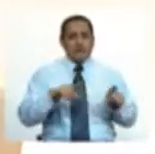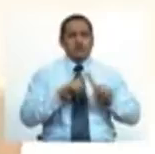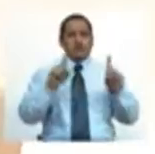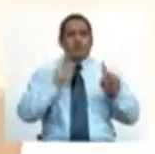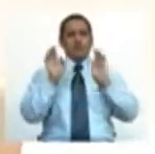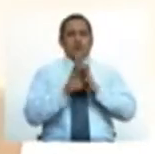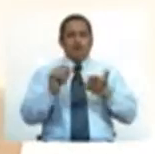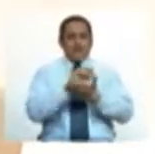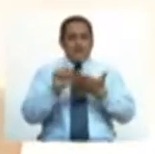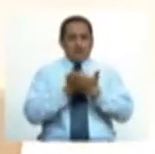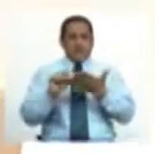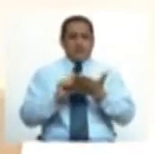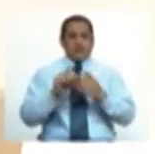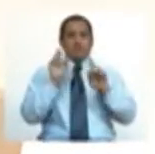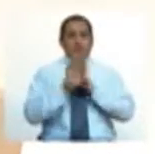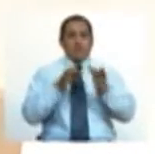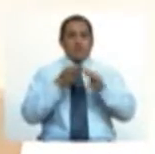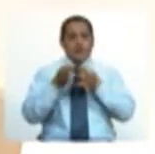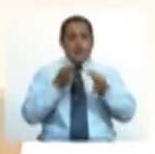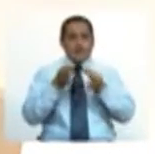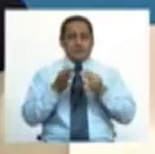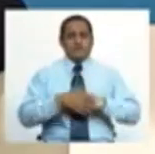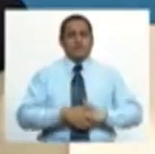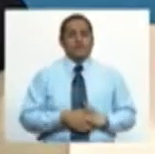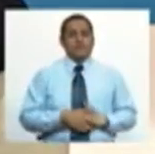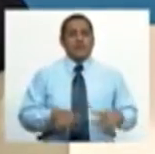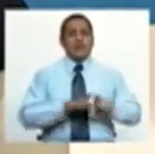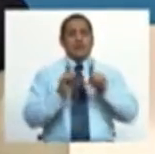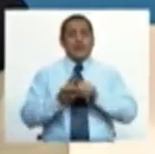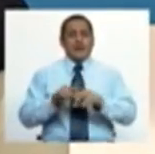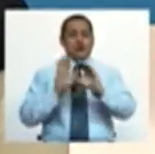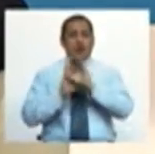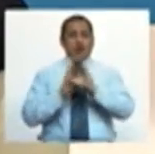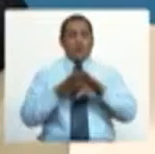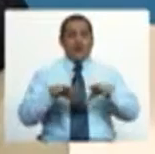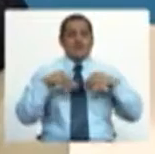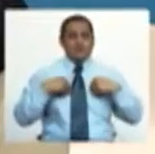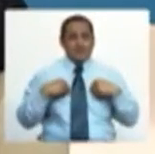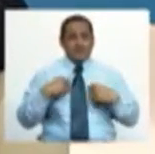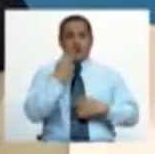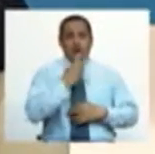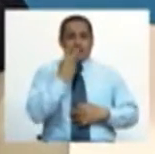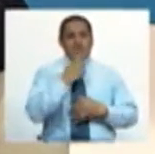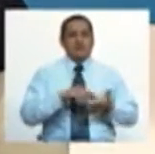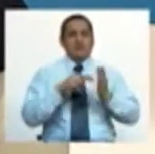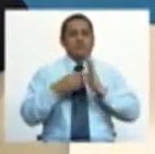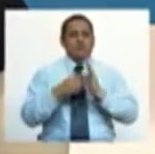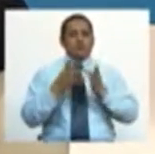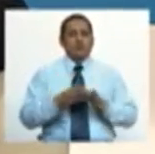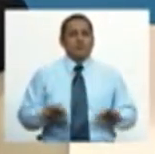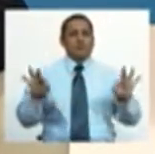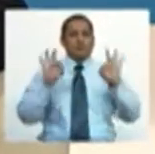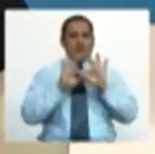de la escrituralidad, si cabe la expresión. Así es, ¿no? En tanto el código opta por la oralidad, es